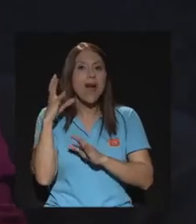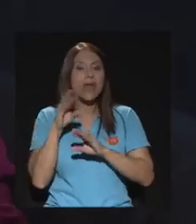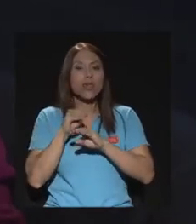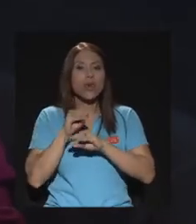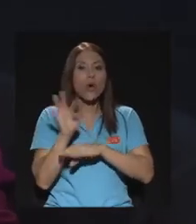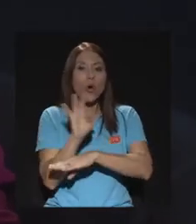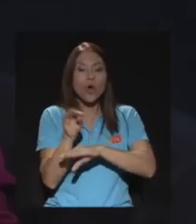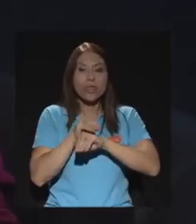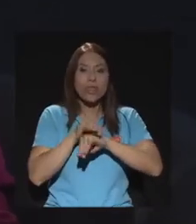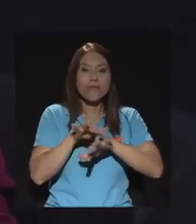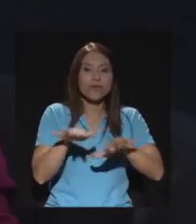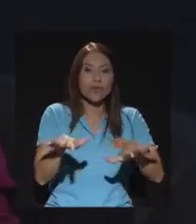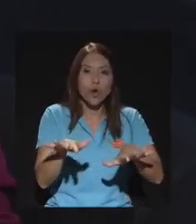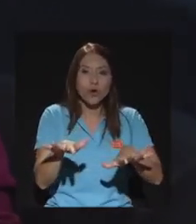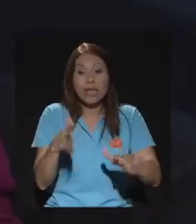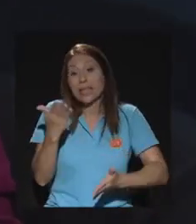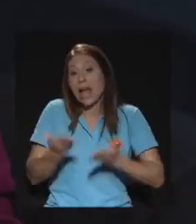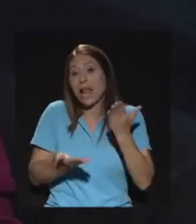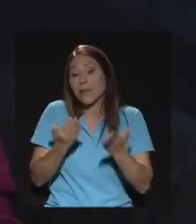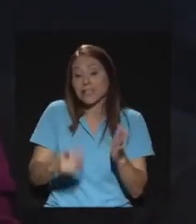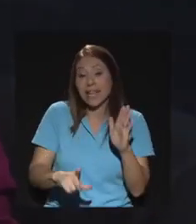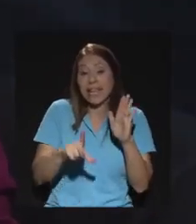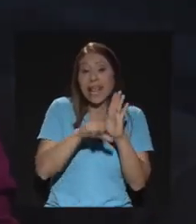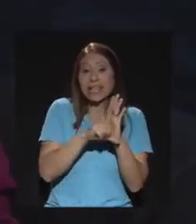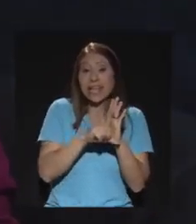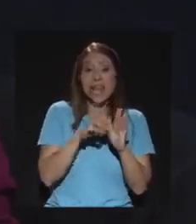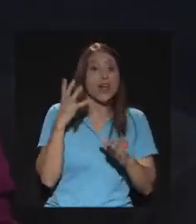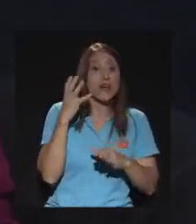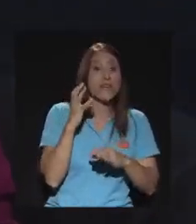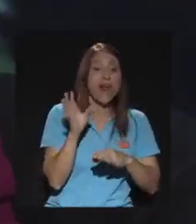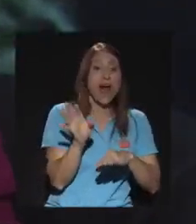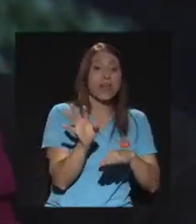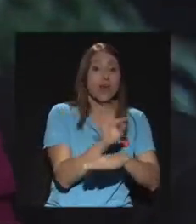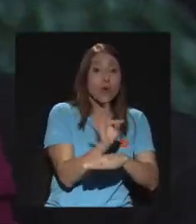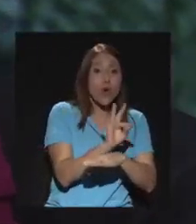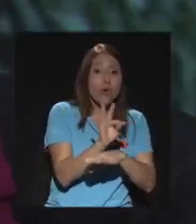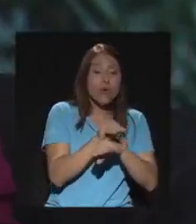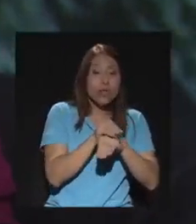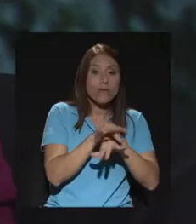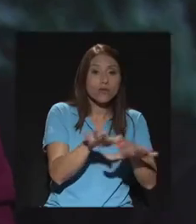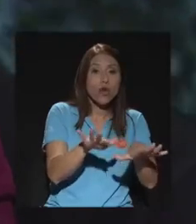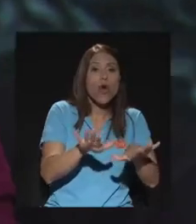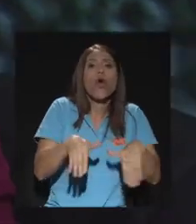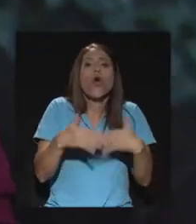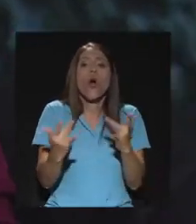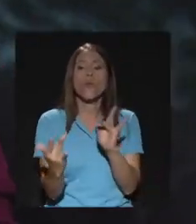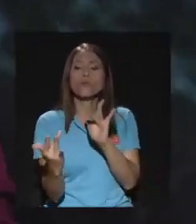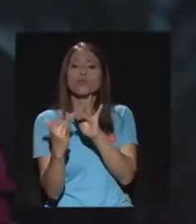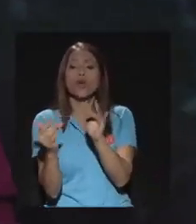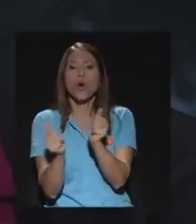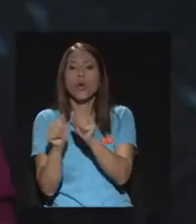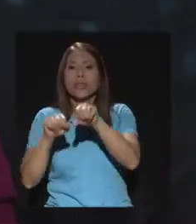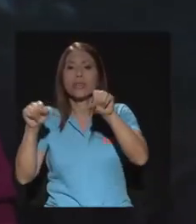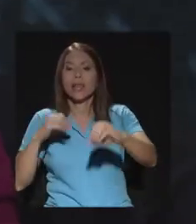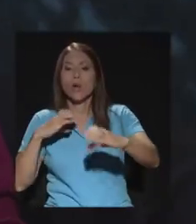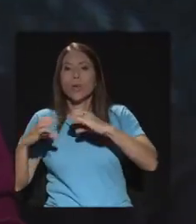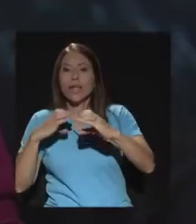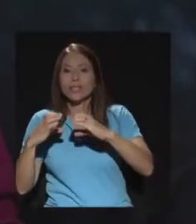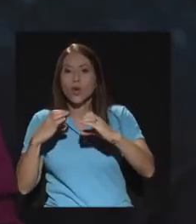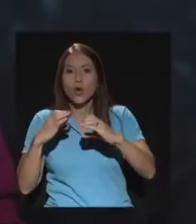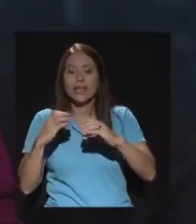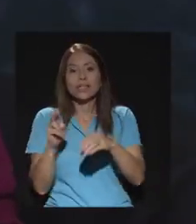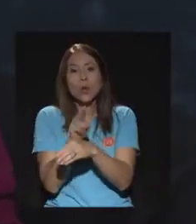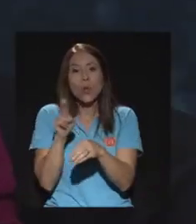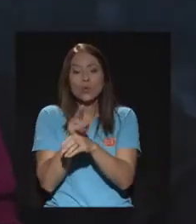cómo converge la radiodifusión con las telecomunicaciones y con otras formas y usos de consumo de contenidos,